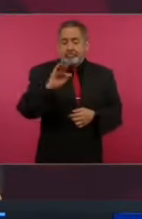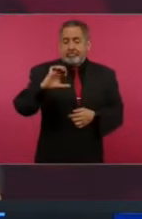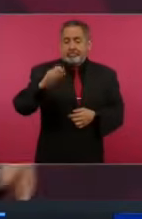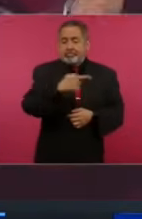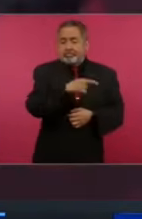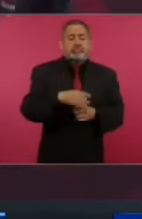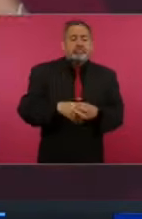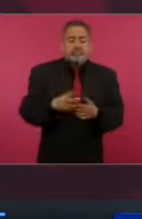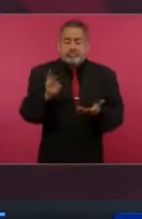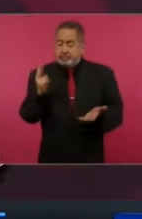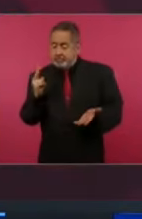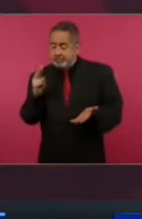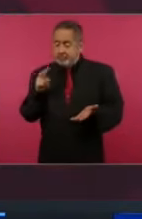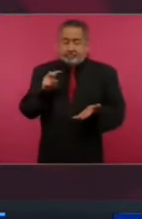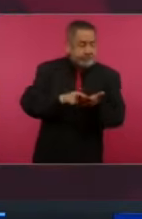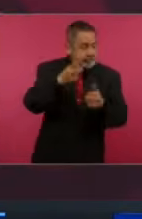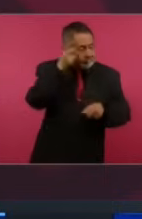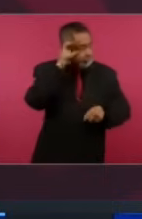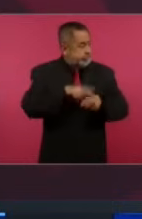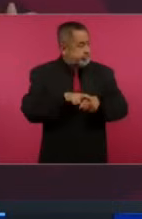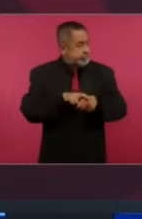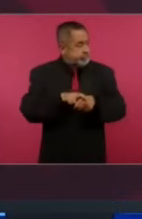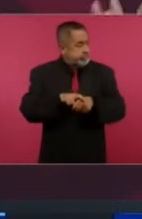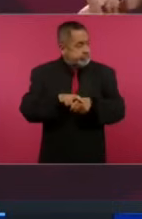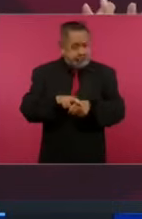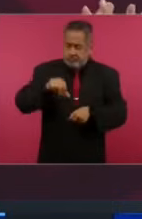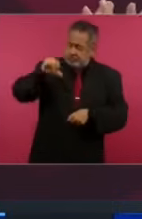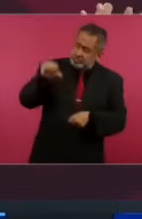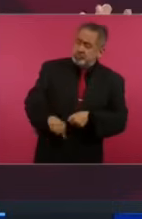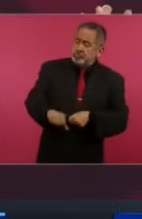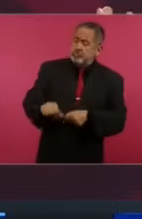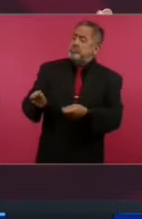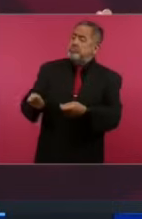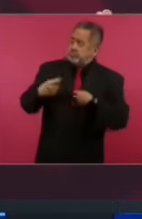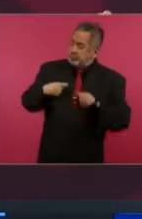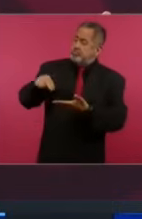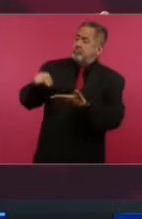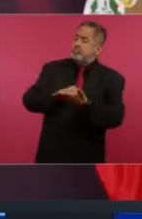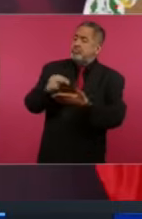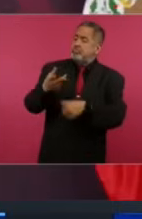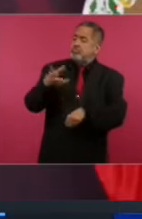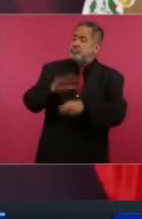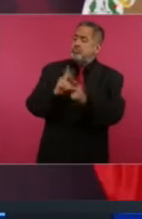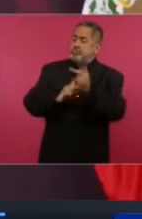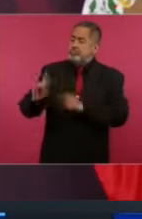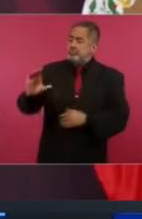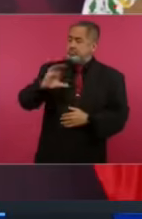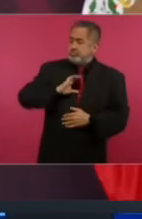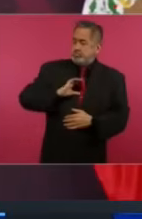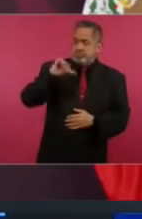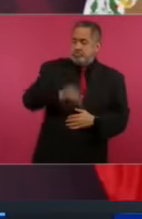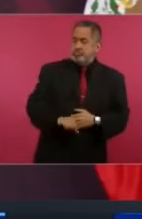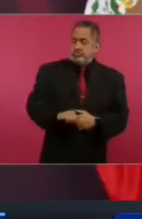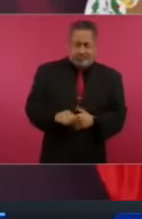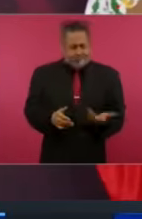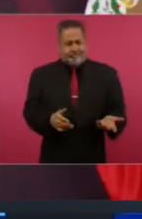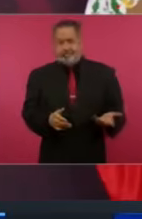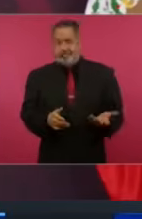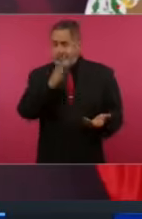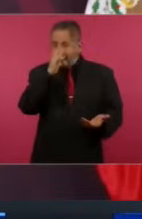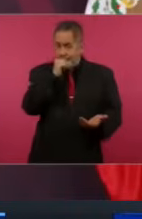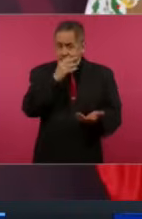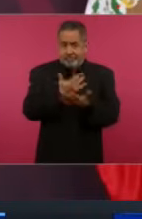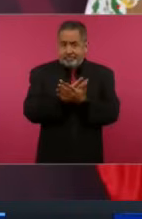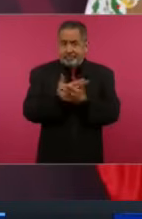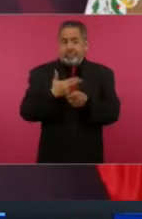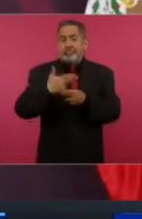Norma Piña. Entonces, la verdad es que además los delitos son impunes porque Norma Piña deja salir a los criminales al día